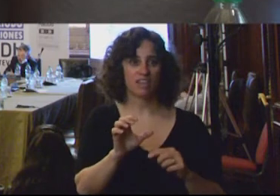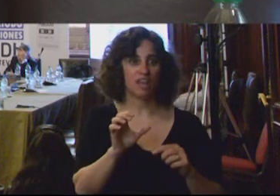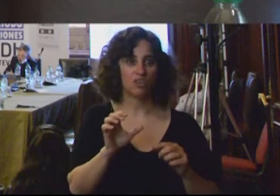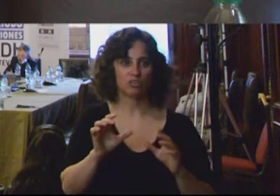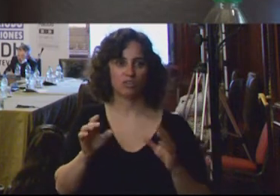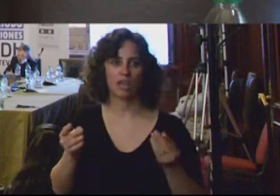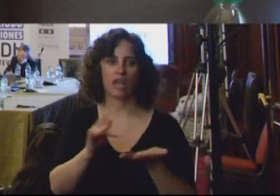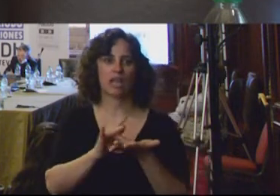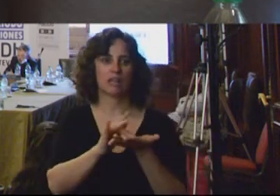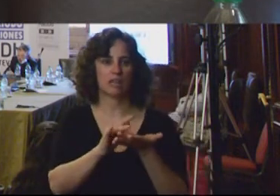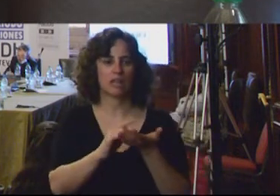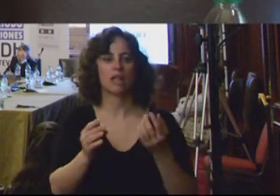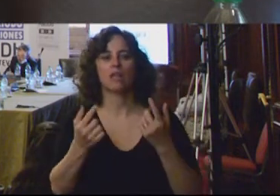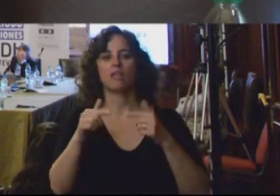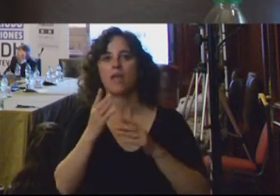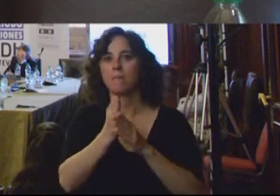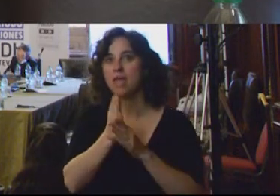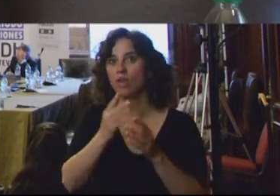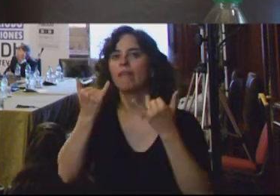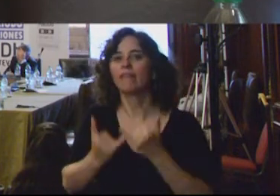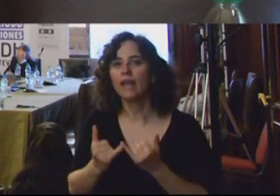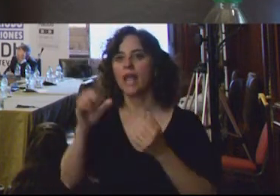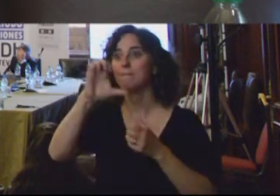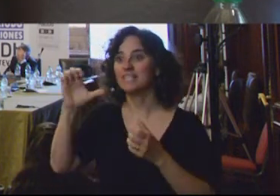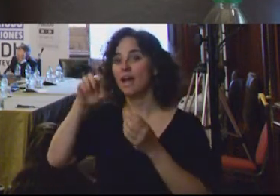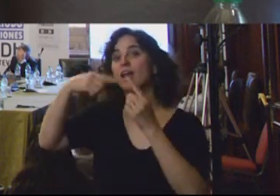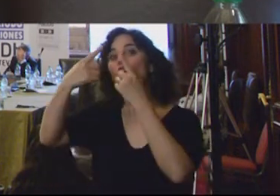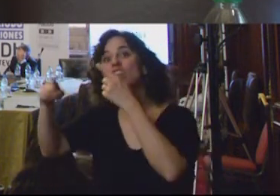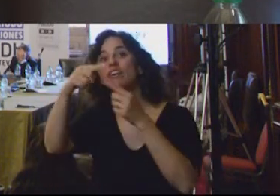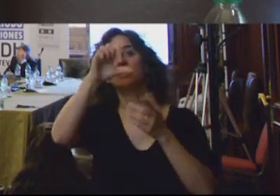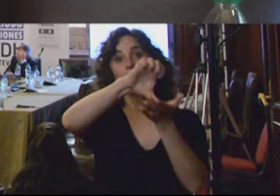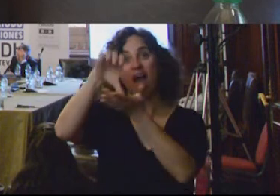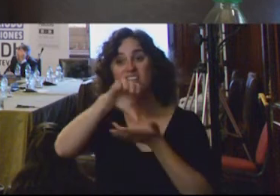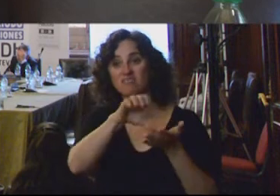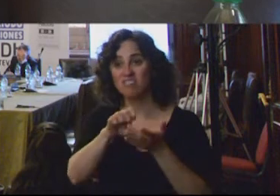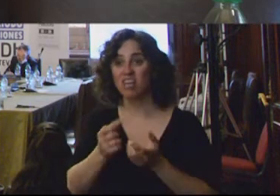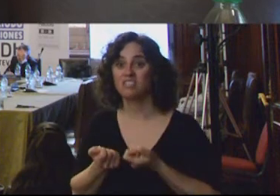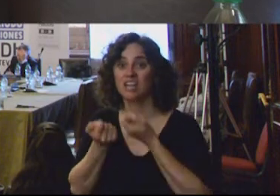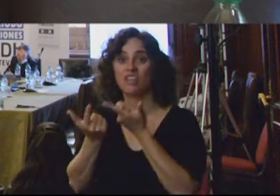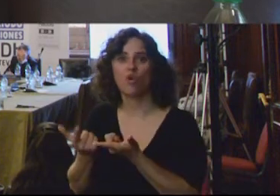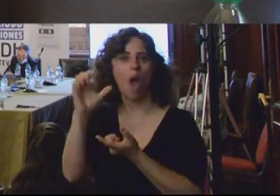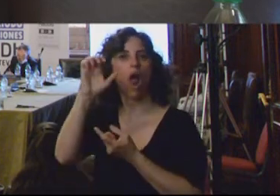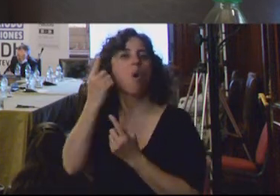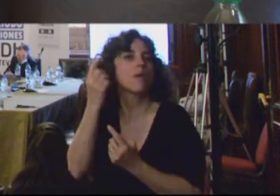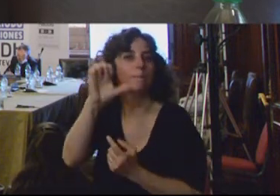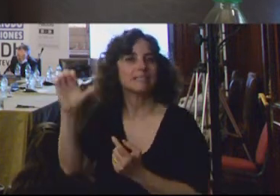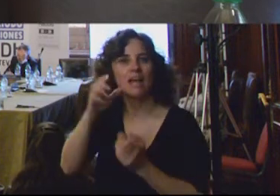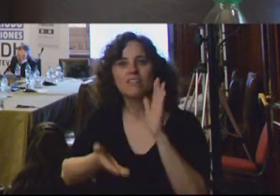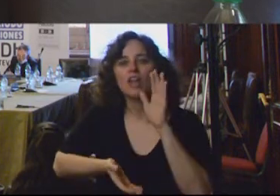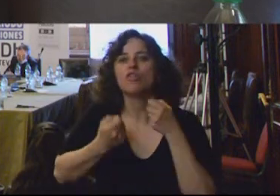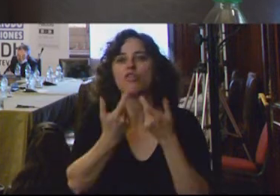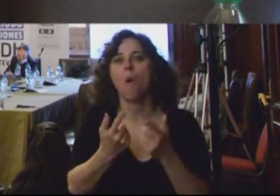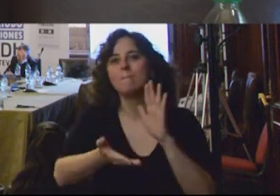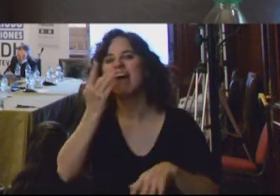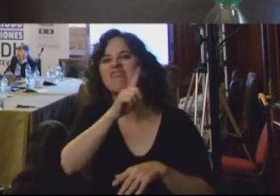continente, incluido el Uruguay, se le ha concedido más de 100 frecuencias